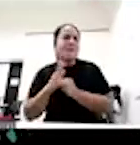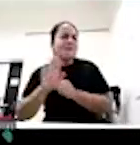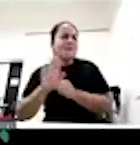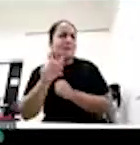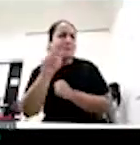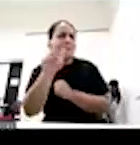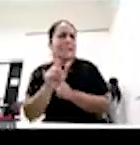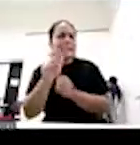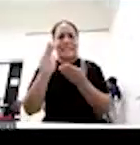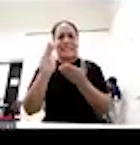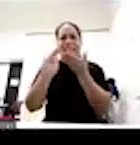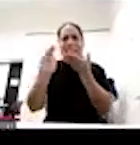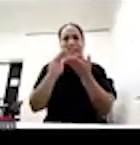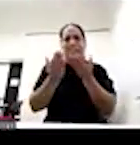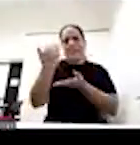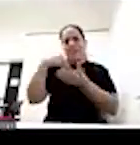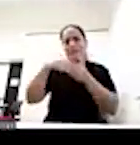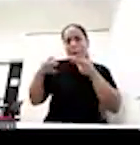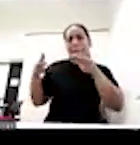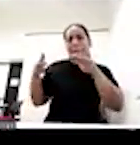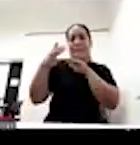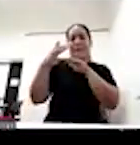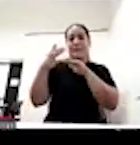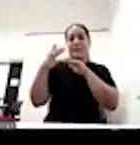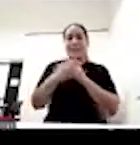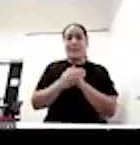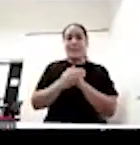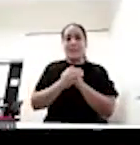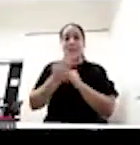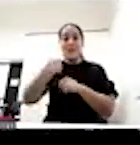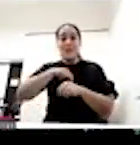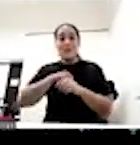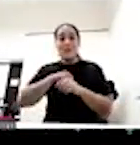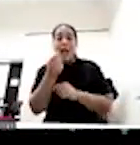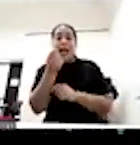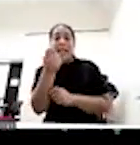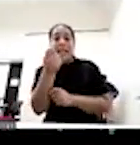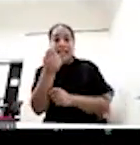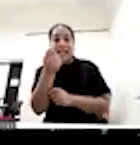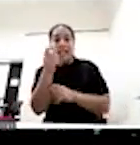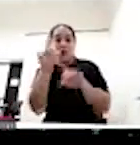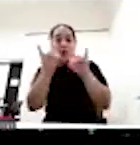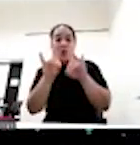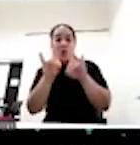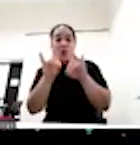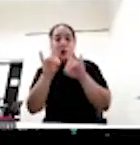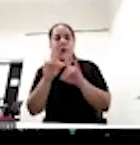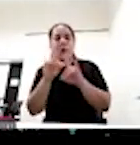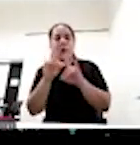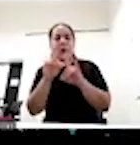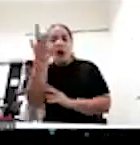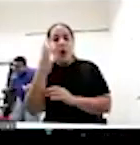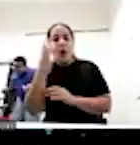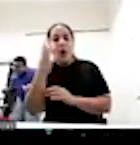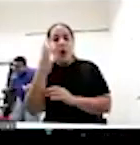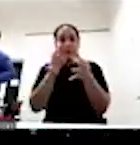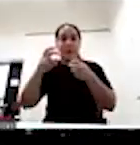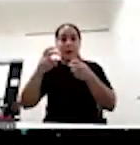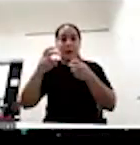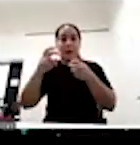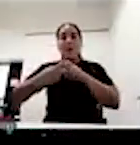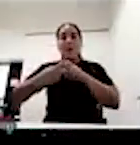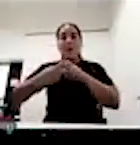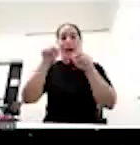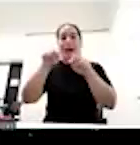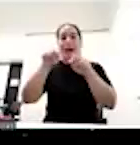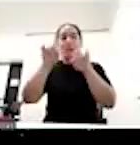qué pena te interrumpa. Es que debemos detener un momentico la ponencia, porque parece que tenemos un problema técnico con el audio